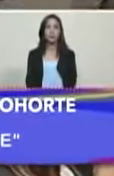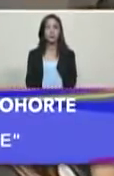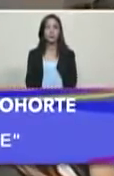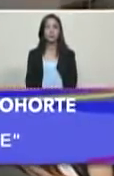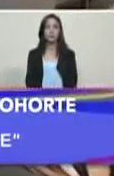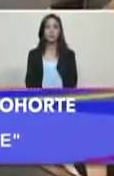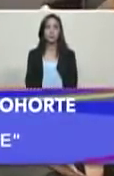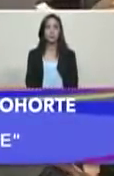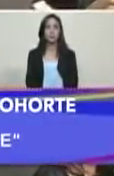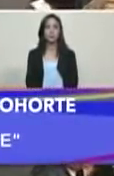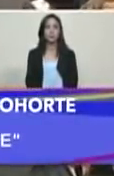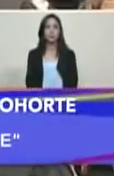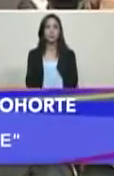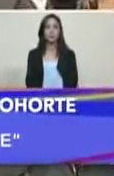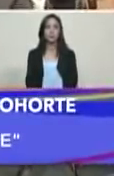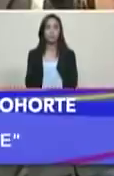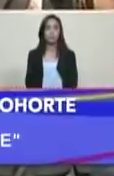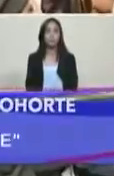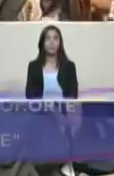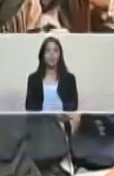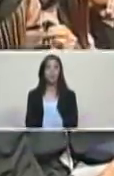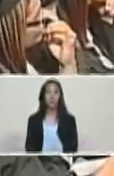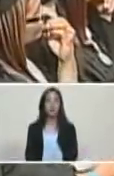la creación